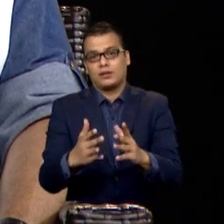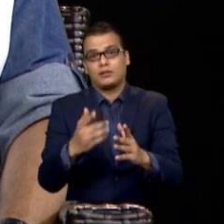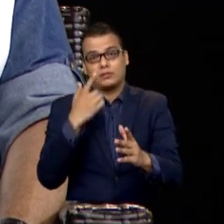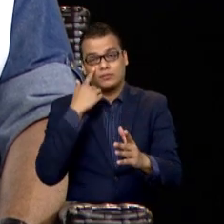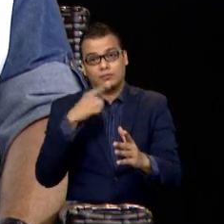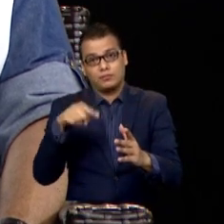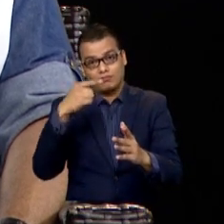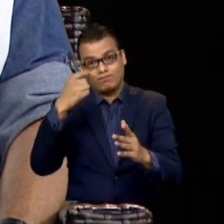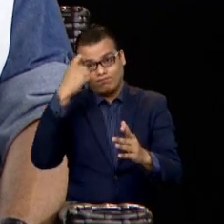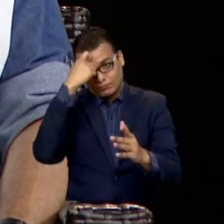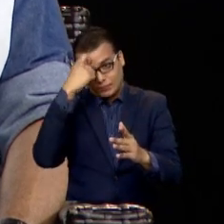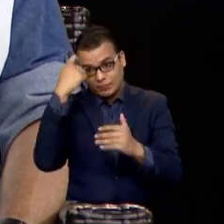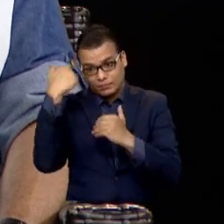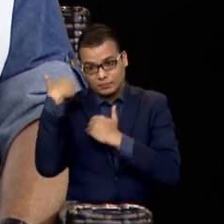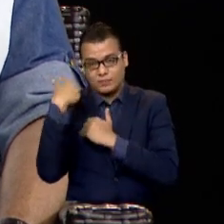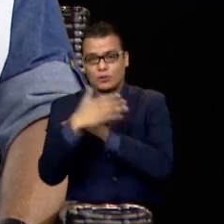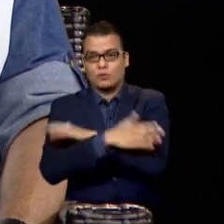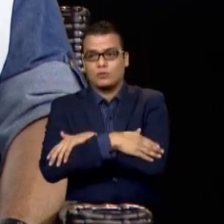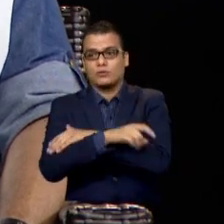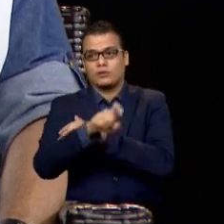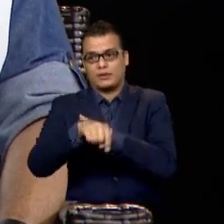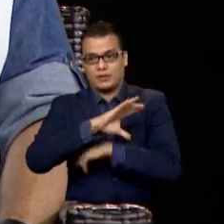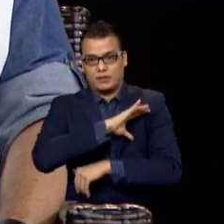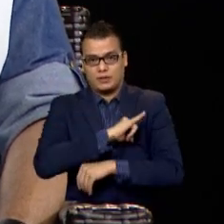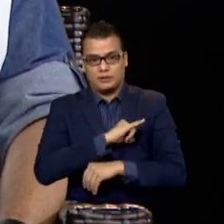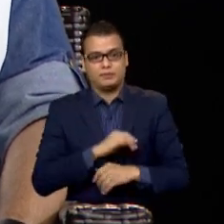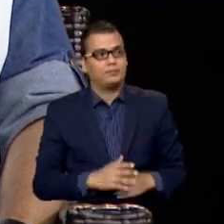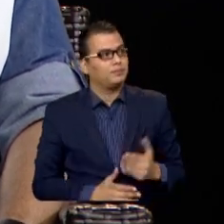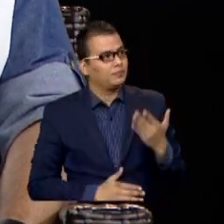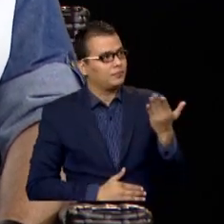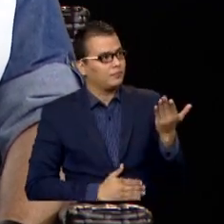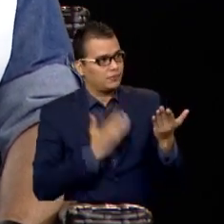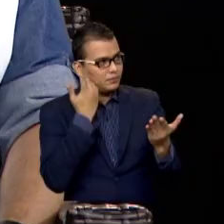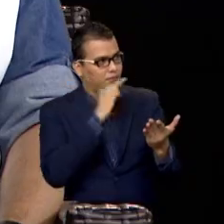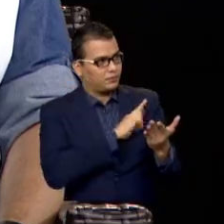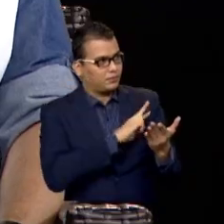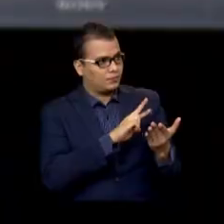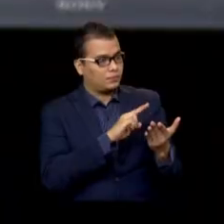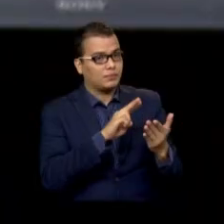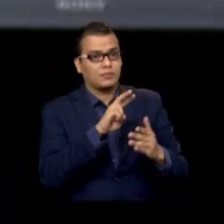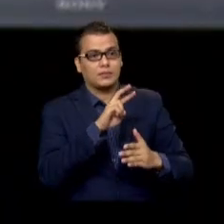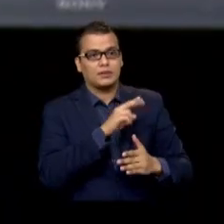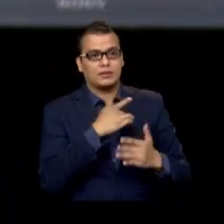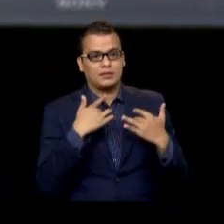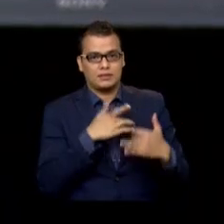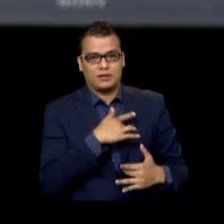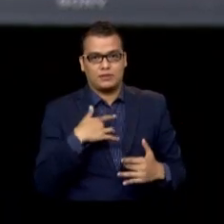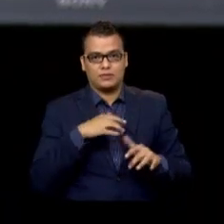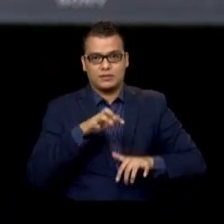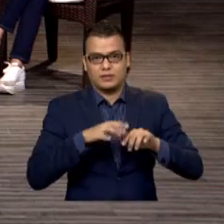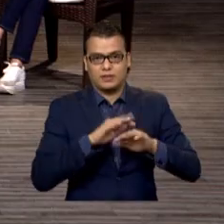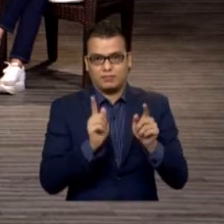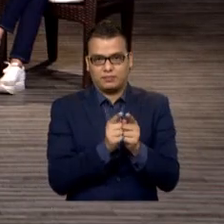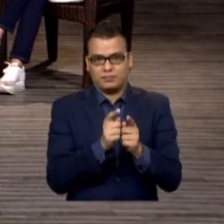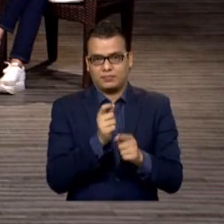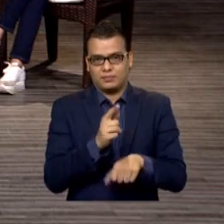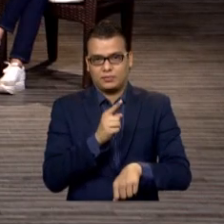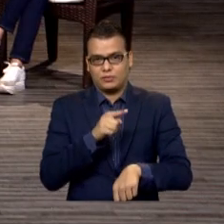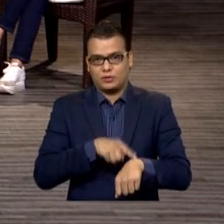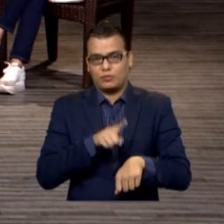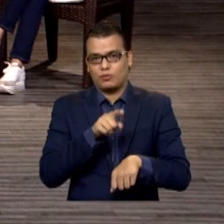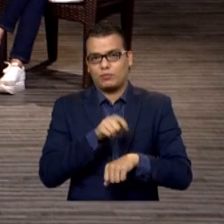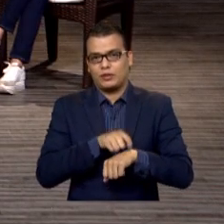que todos sean responsables en la ciudad de Cali. Doctora María Cristina, tomo el minuto de la despedida. Como todas